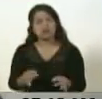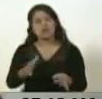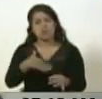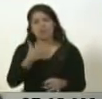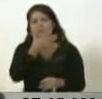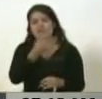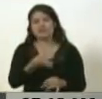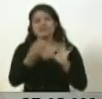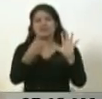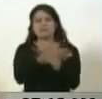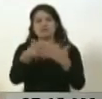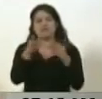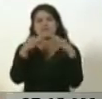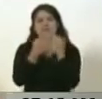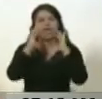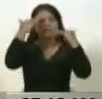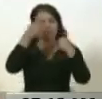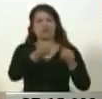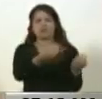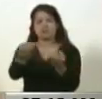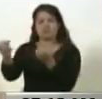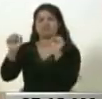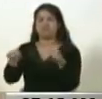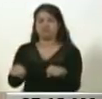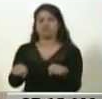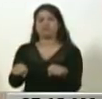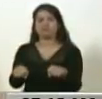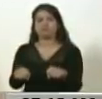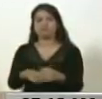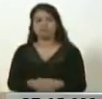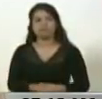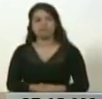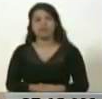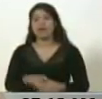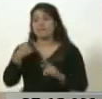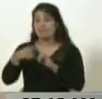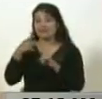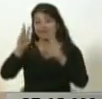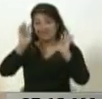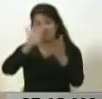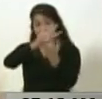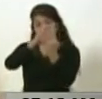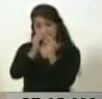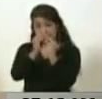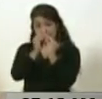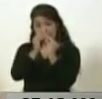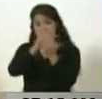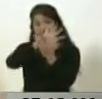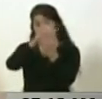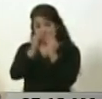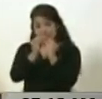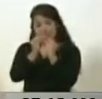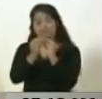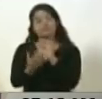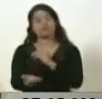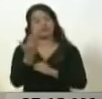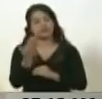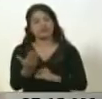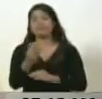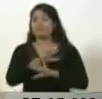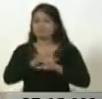de familias. Y en este concepto de los comités locales de abastecimiento y producción, es importante señalar que también se